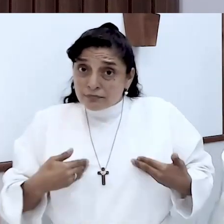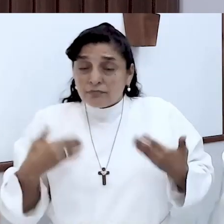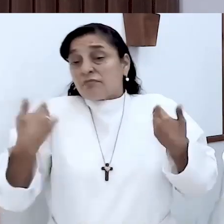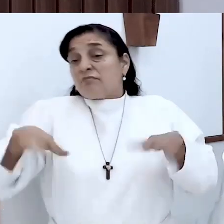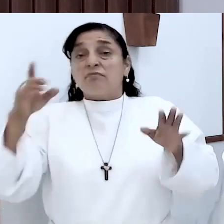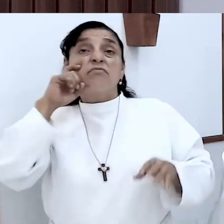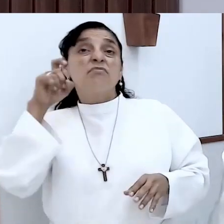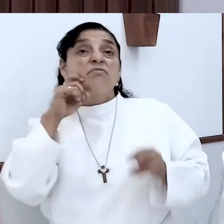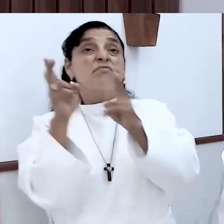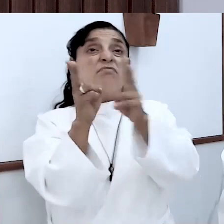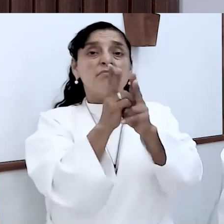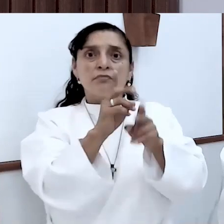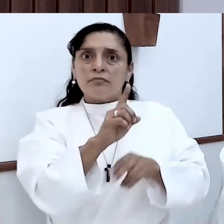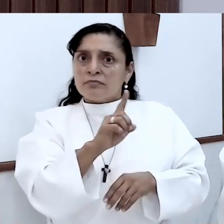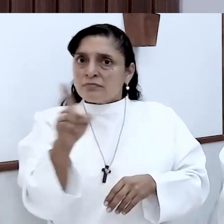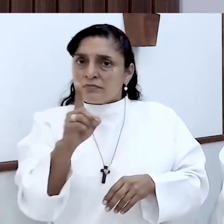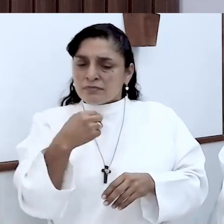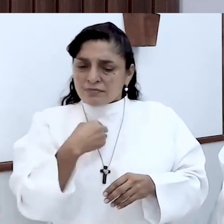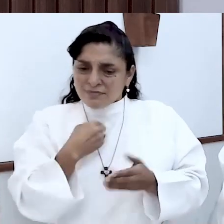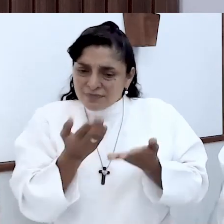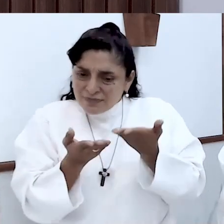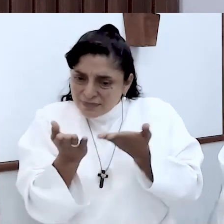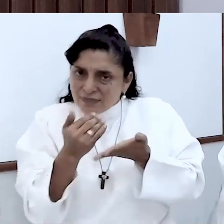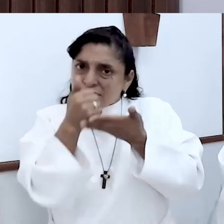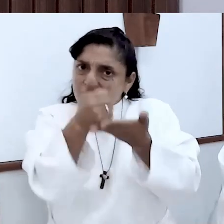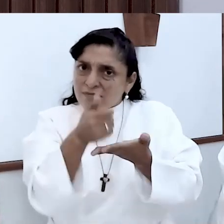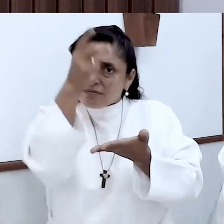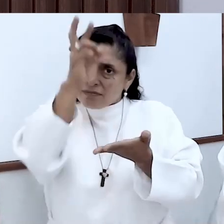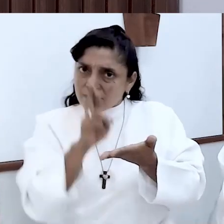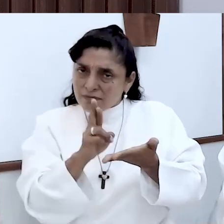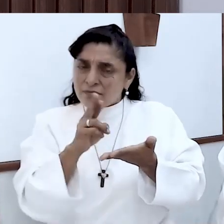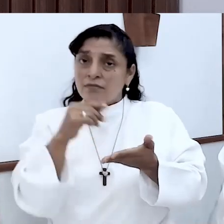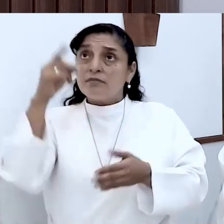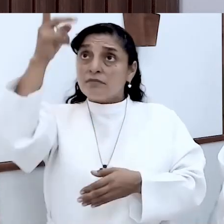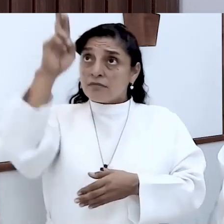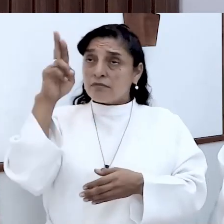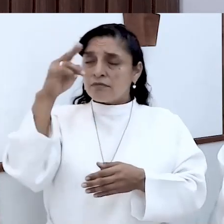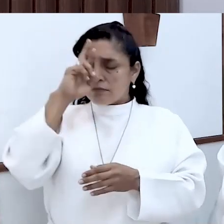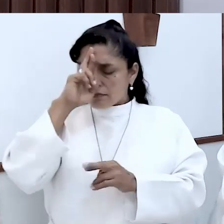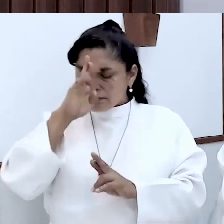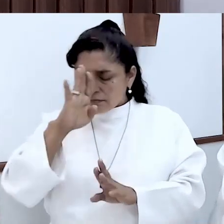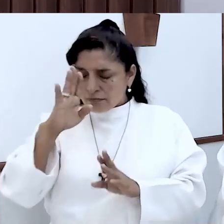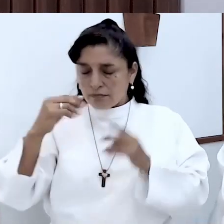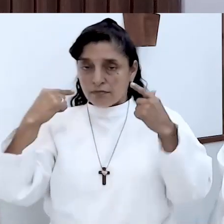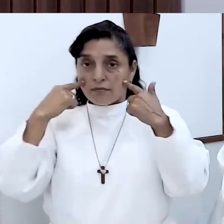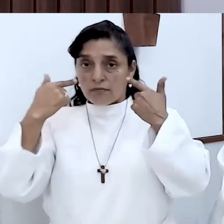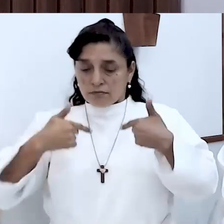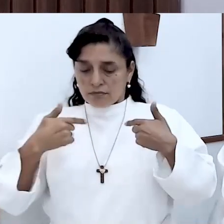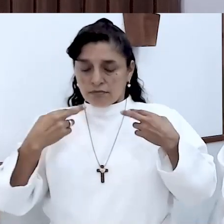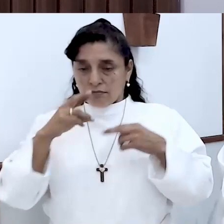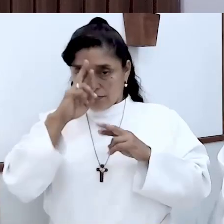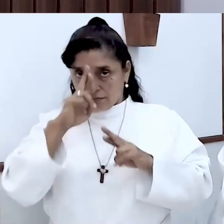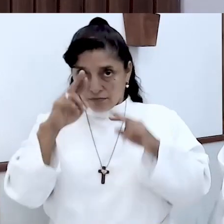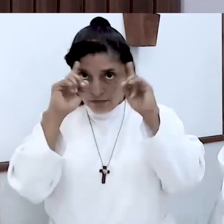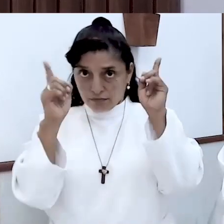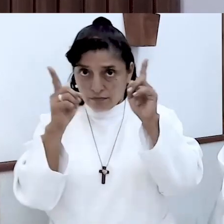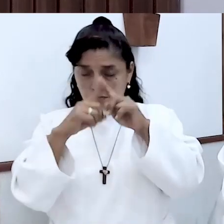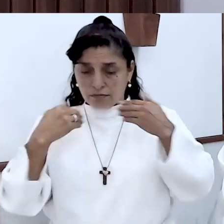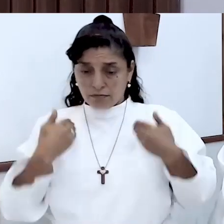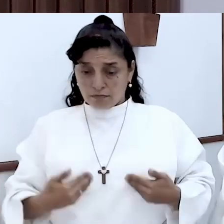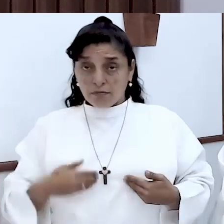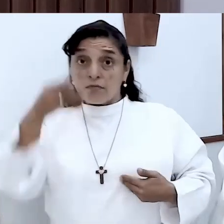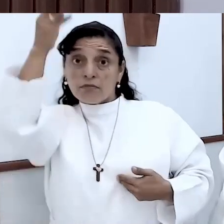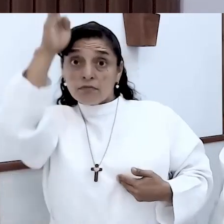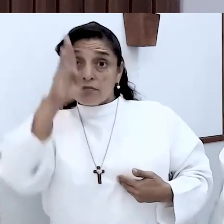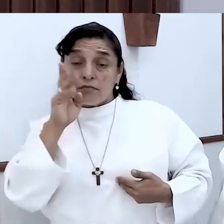fornicar, sino para servir al Señor, y el Señor para santificar el cuerpo. Dios resucitó